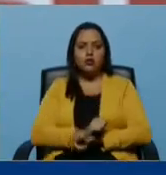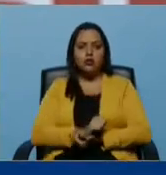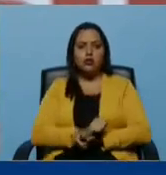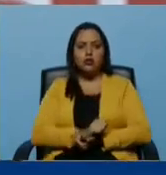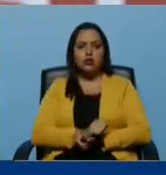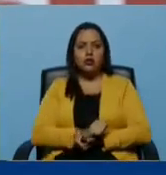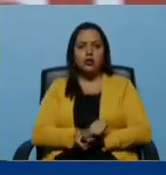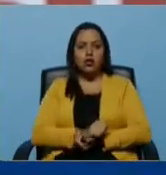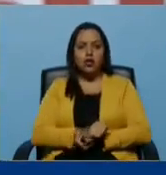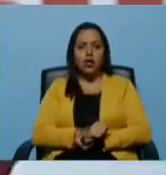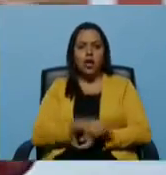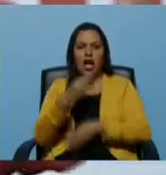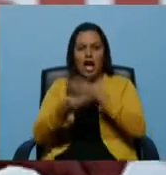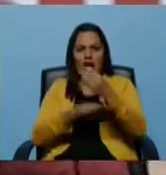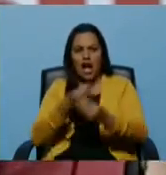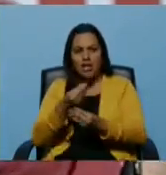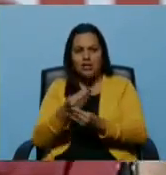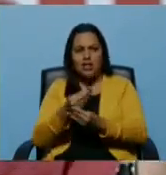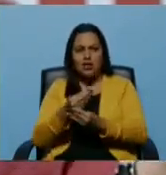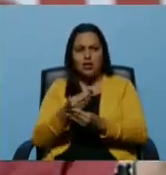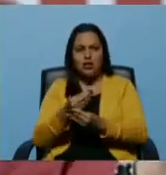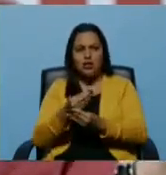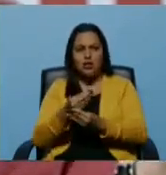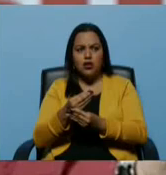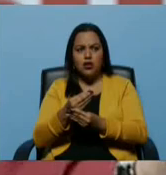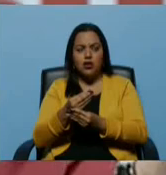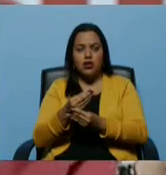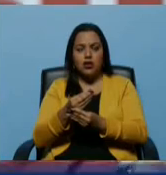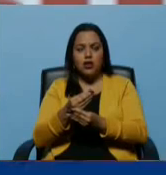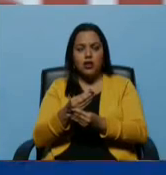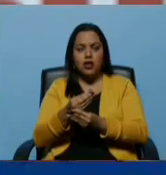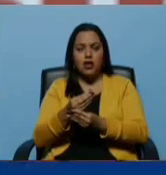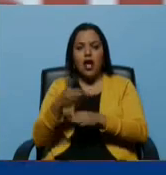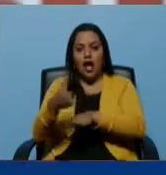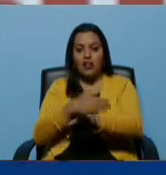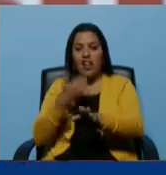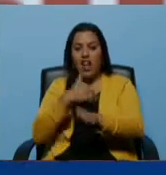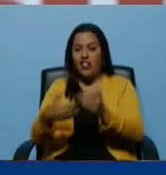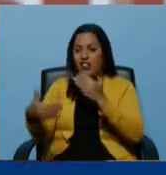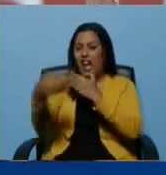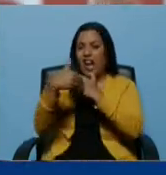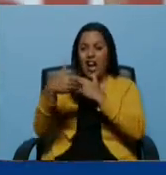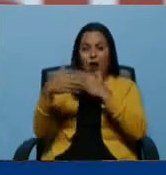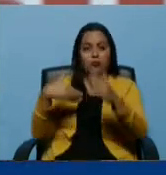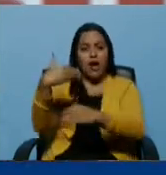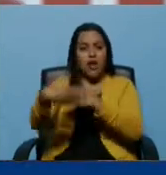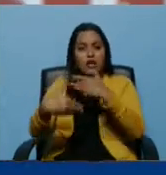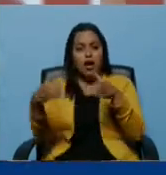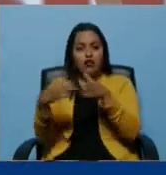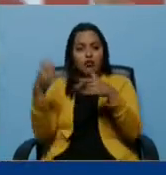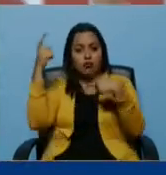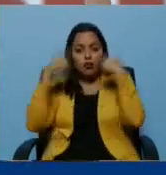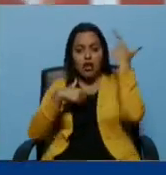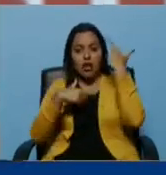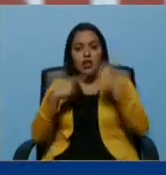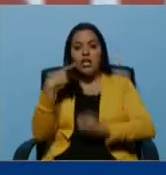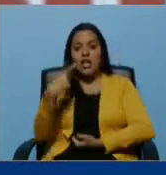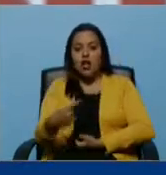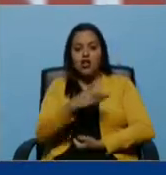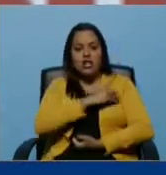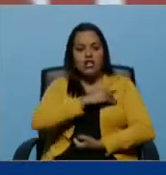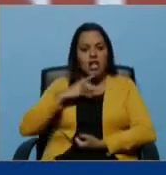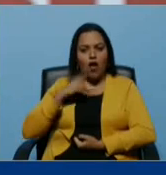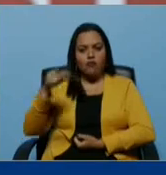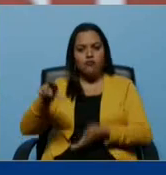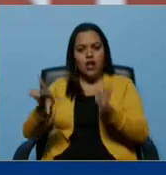haciendo cierto lo que usted señalaba, que fueron atacados más allá del chavismo, manifestaron su deseo de que esta ley